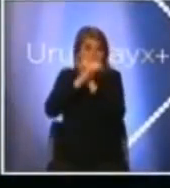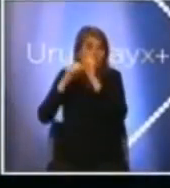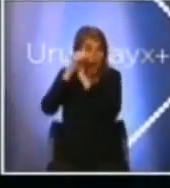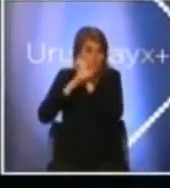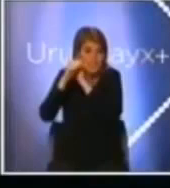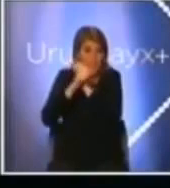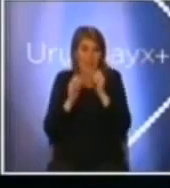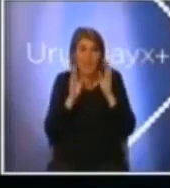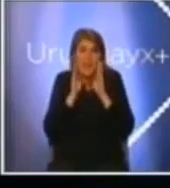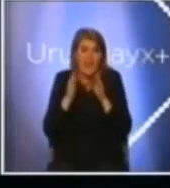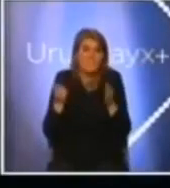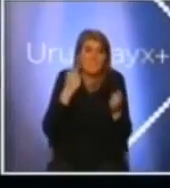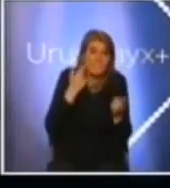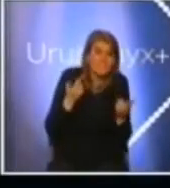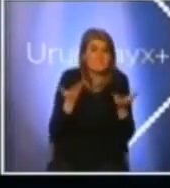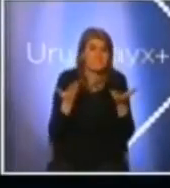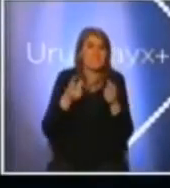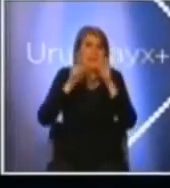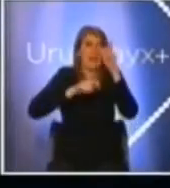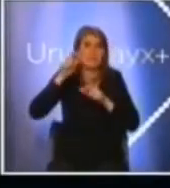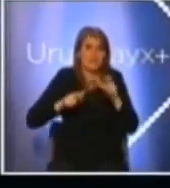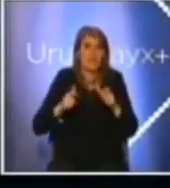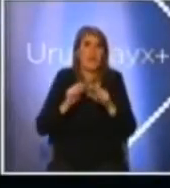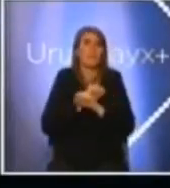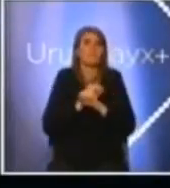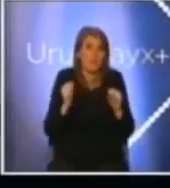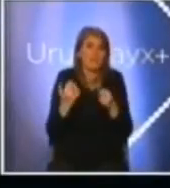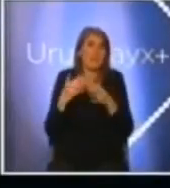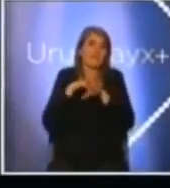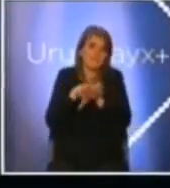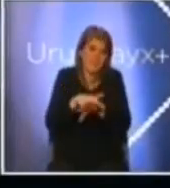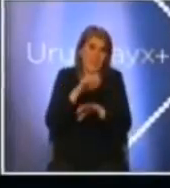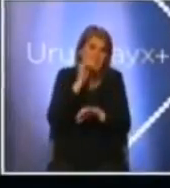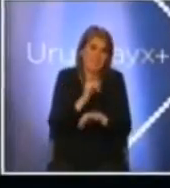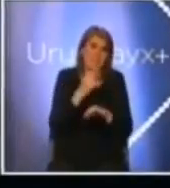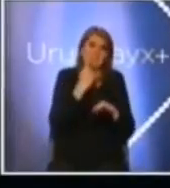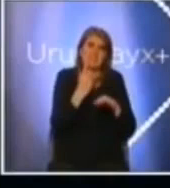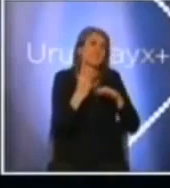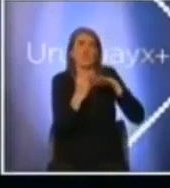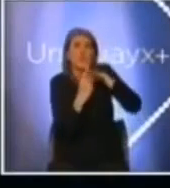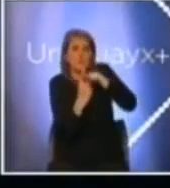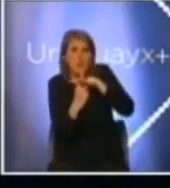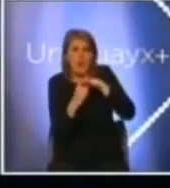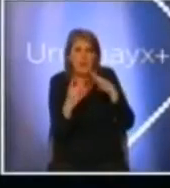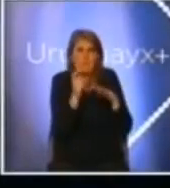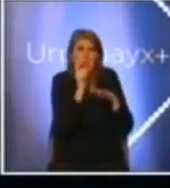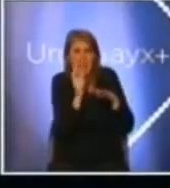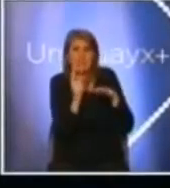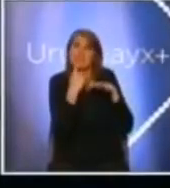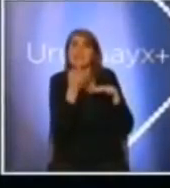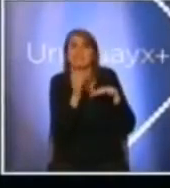Poniendo la tecnología al alcance de la gente para que la inclusión no sea una palabra, sino verdaderamente una